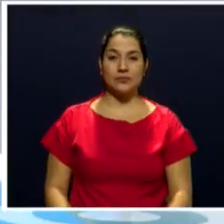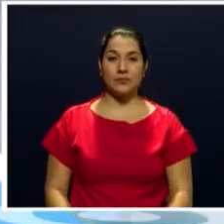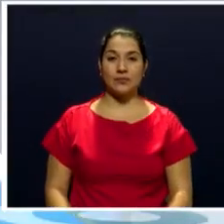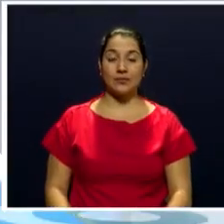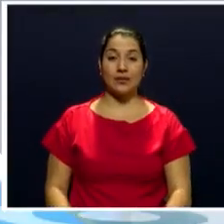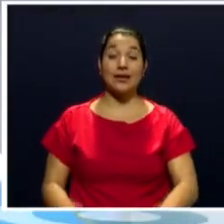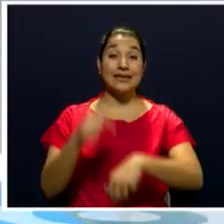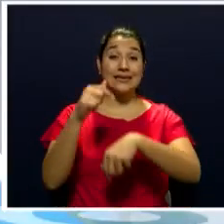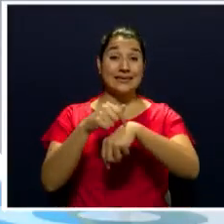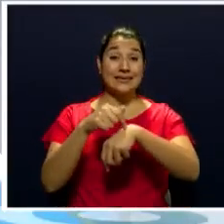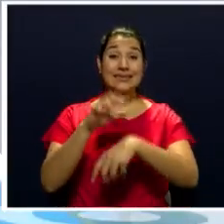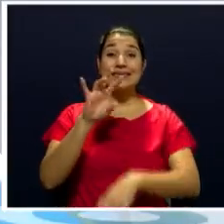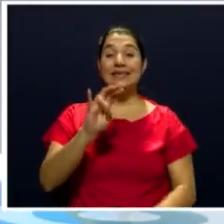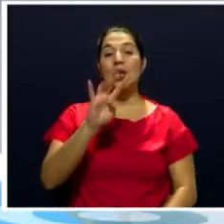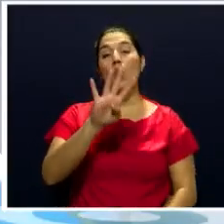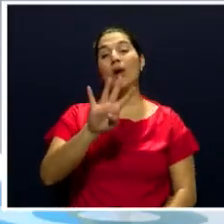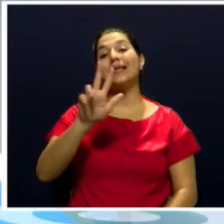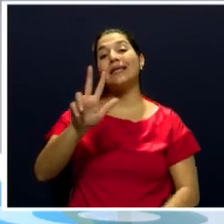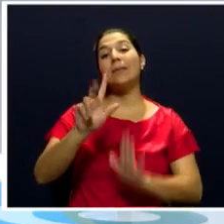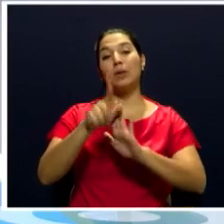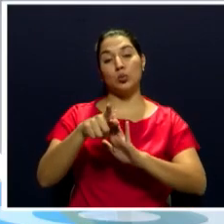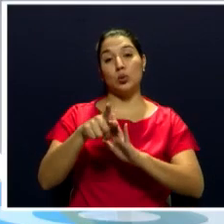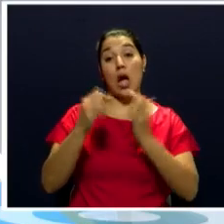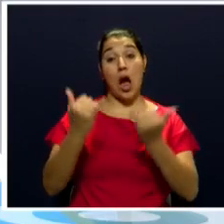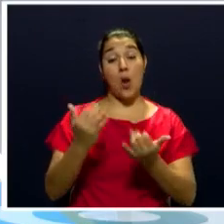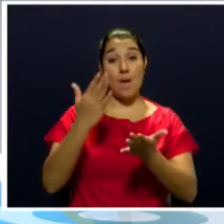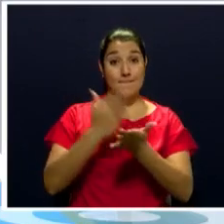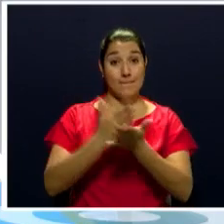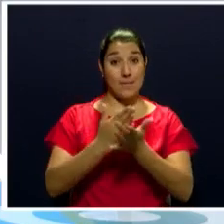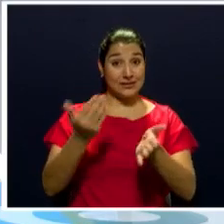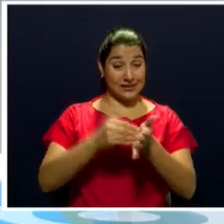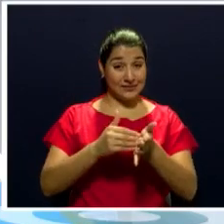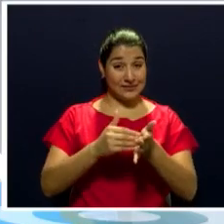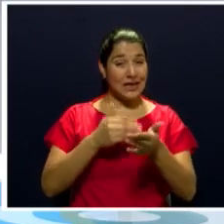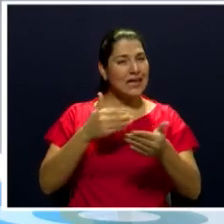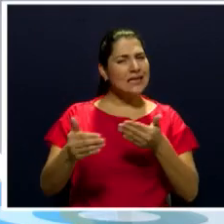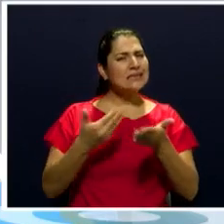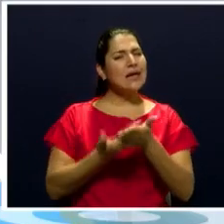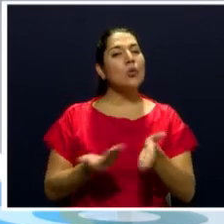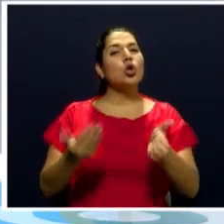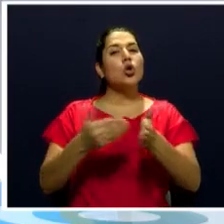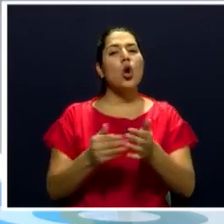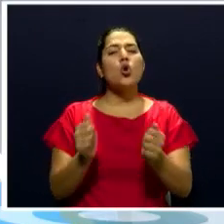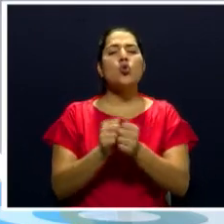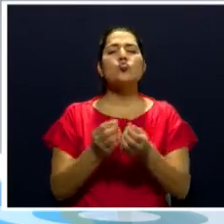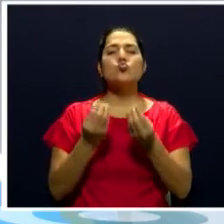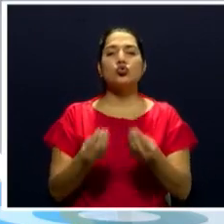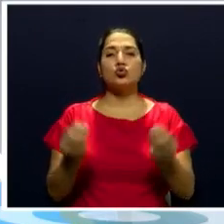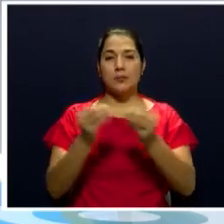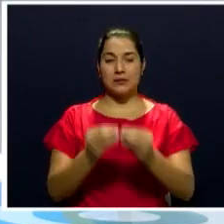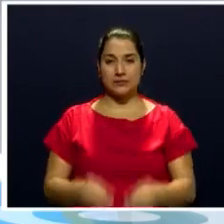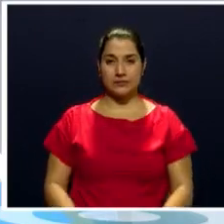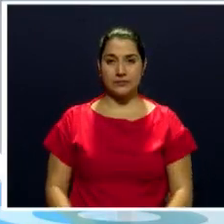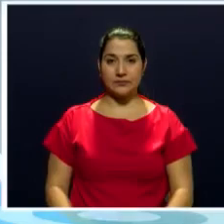Y a las 7 de la noche, con 43 minutos, hacemos una nueva pausa, pero ya volvemos con mucho más.